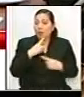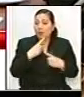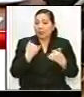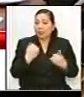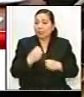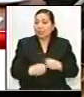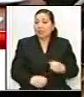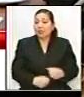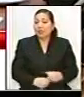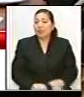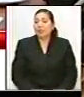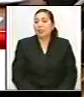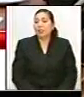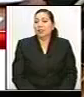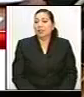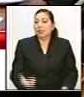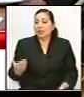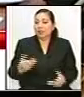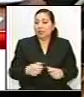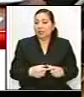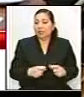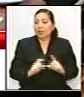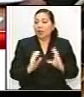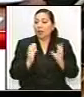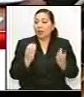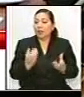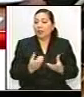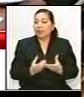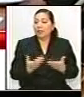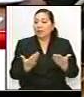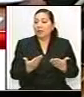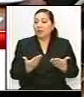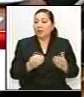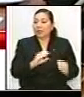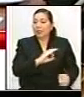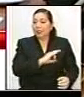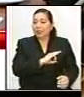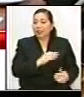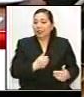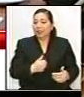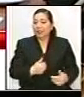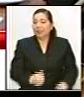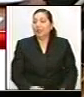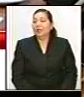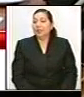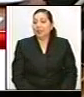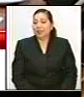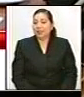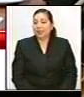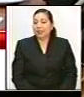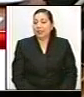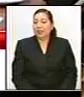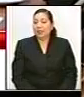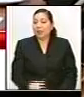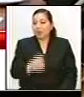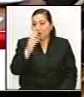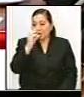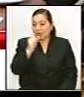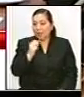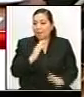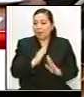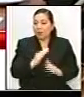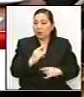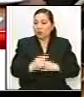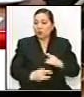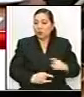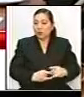año me mandan una tarjeta de invitación al Congreso donde me condecoran. Yo llevo esta insignia. Como embajador de la paz